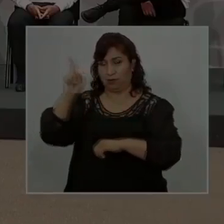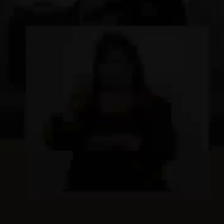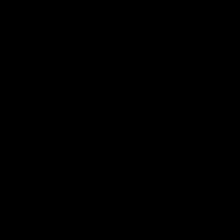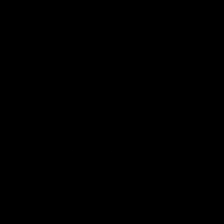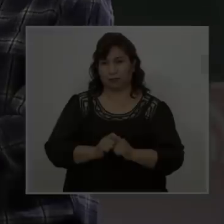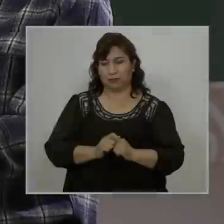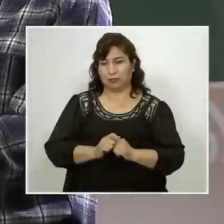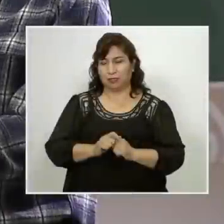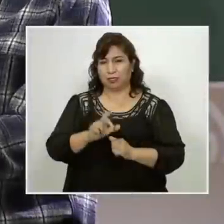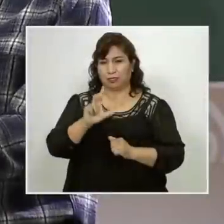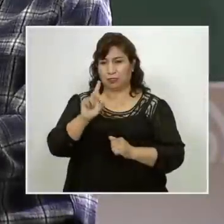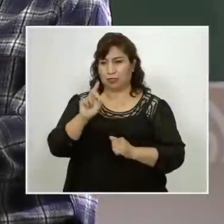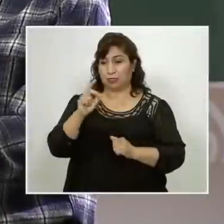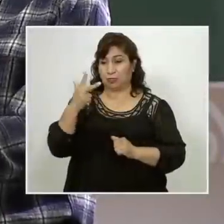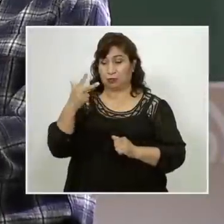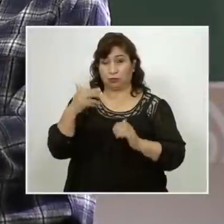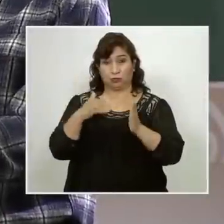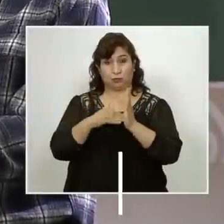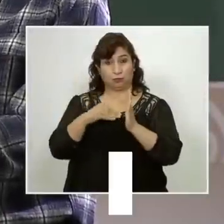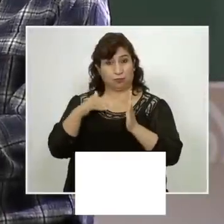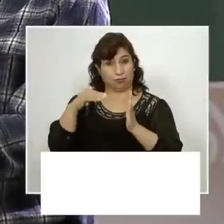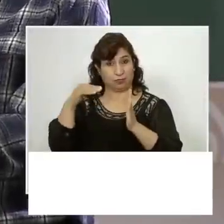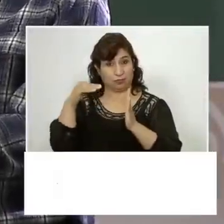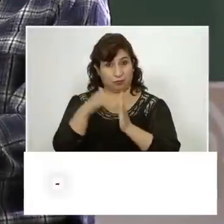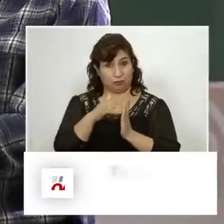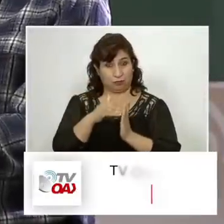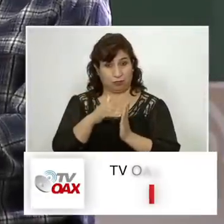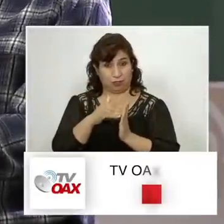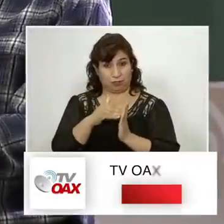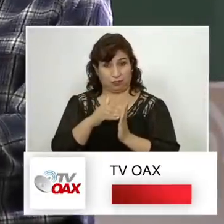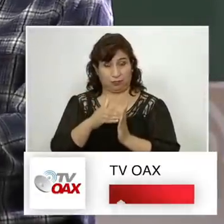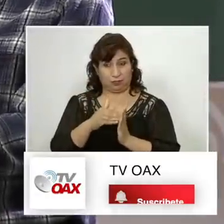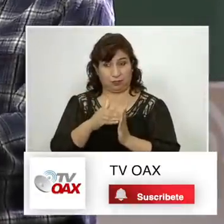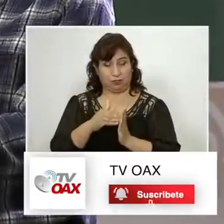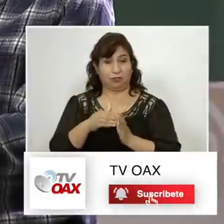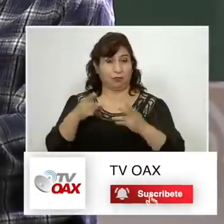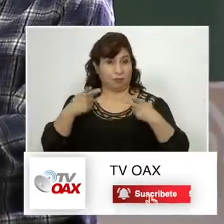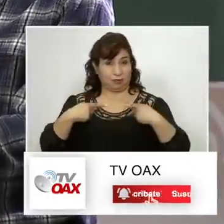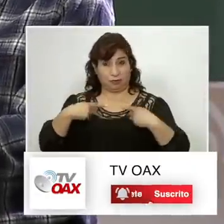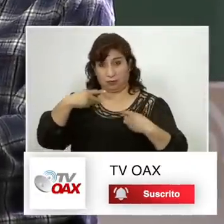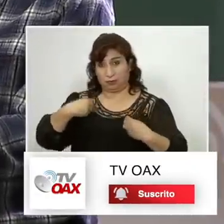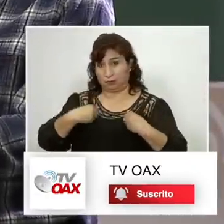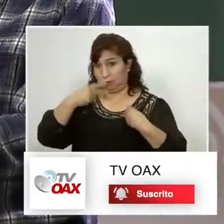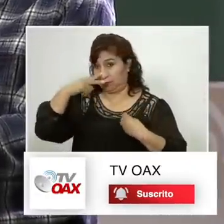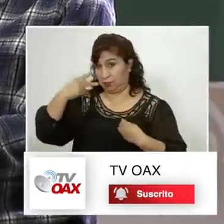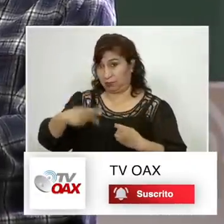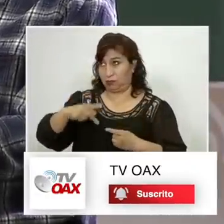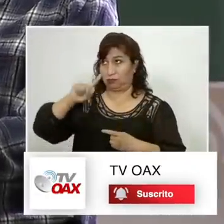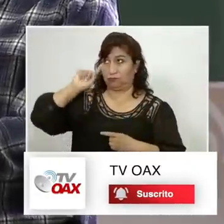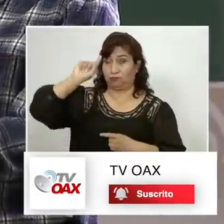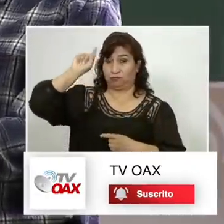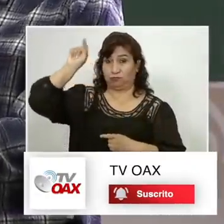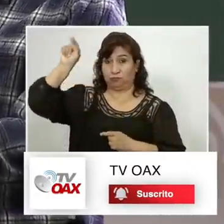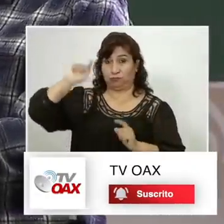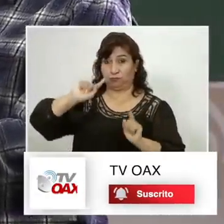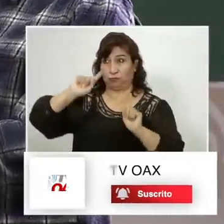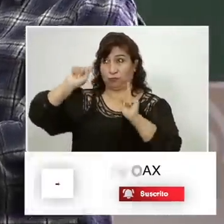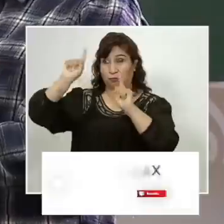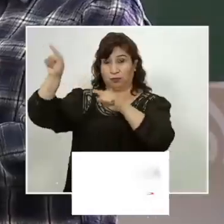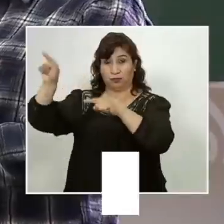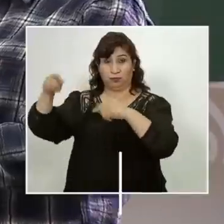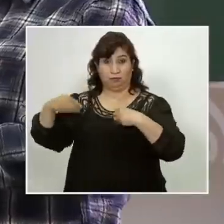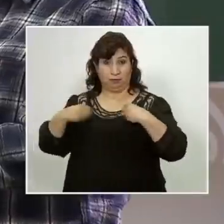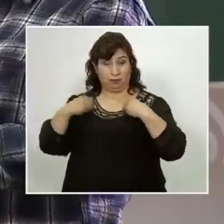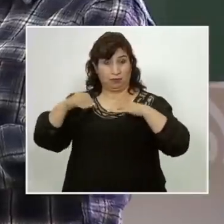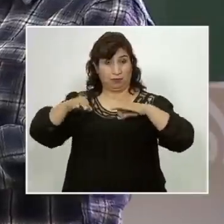Unidos. Son 38 millones de mexicanos que viven